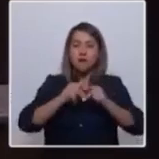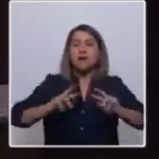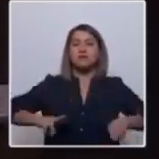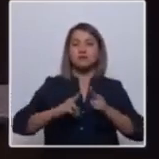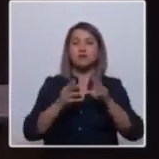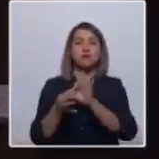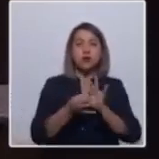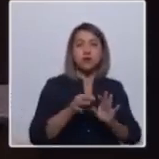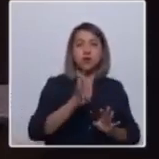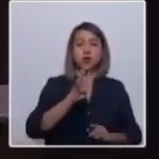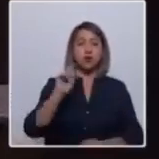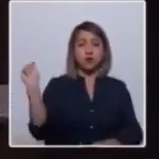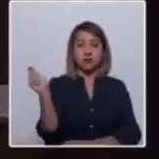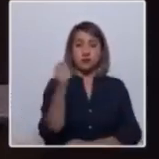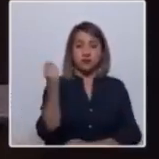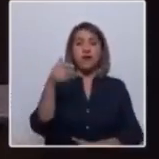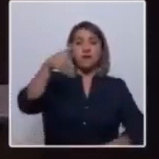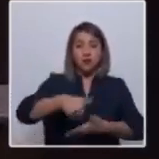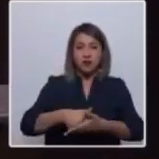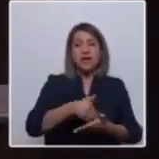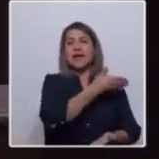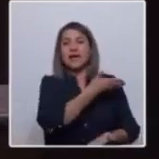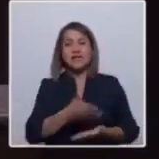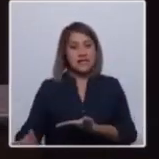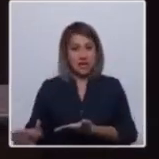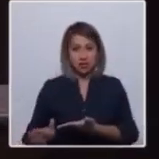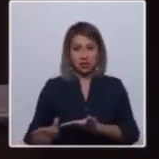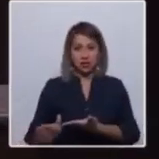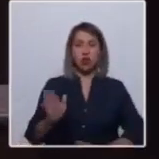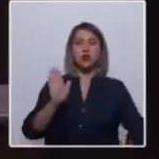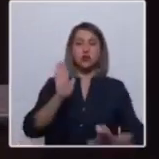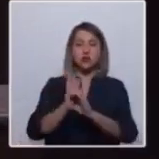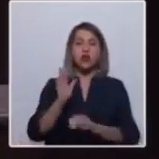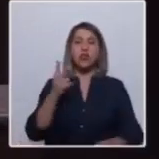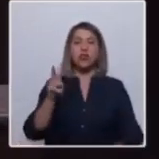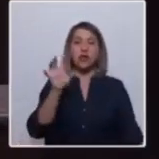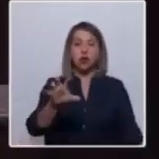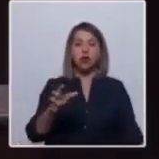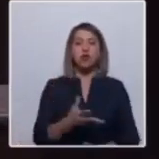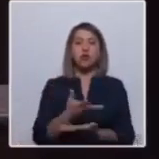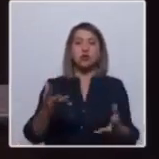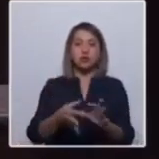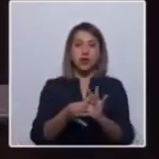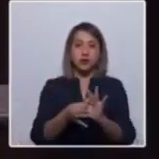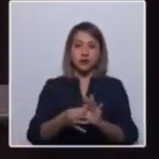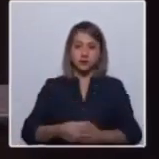por eso el 4 de septiembre votaremos rechazo a la Constitución del Odio. Muchas gracias.